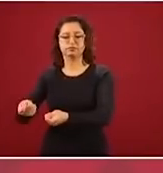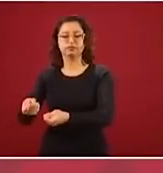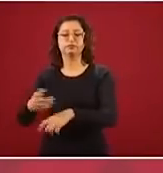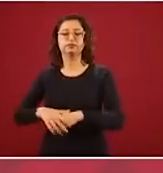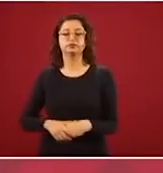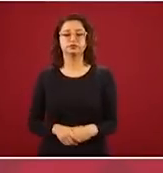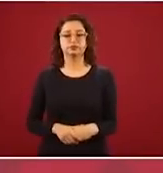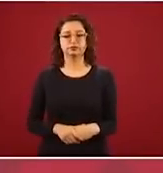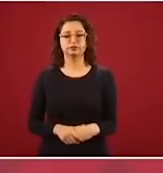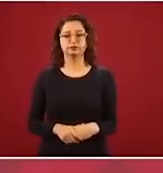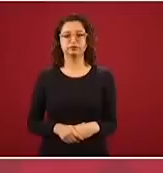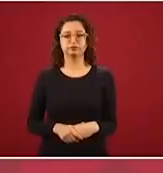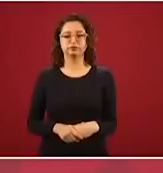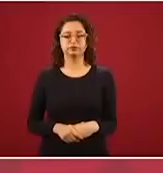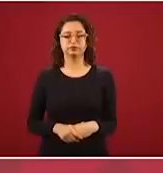desde